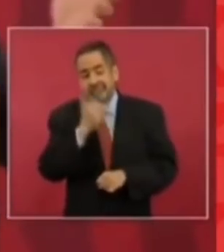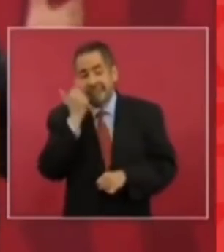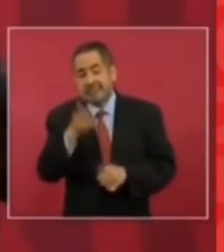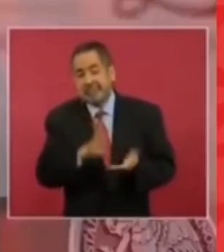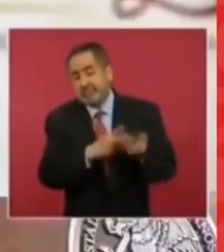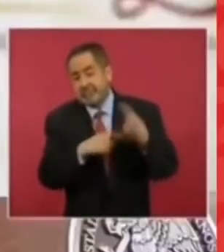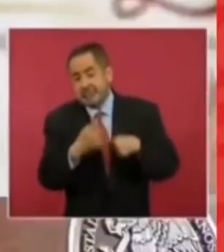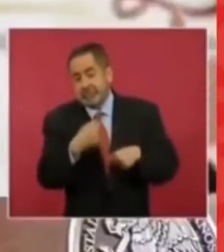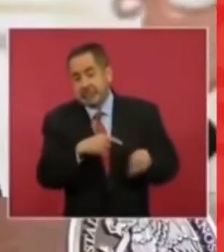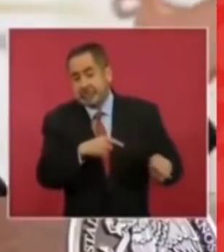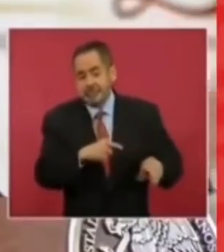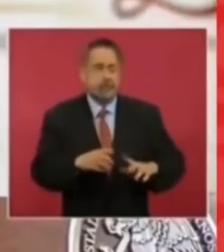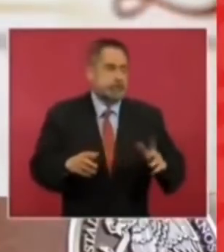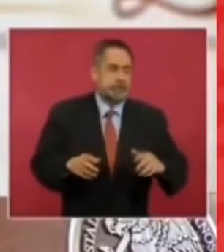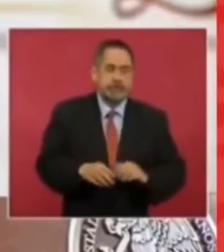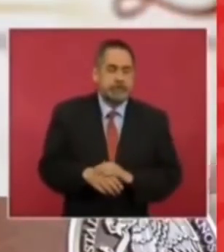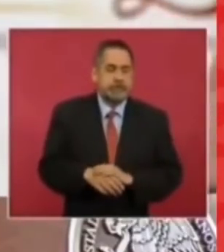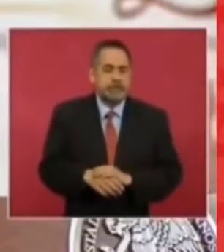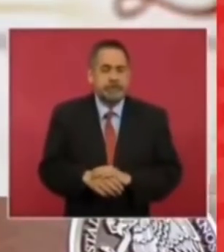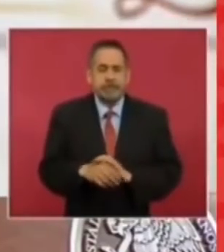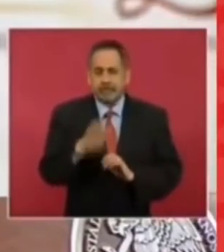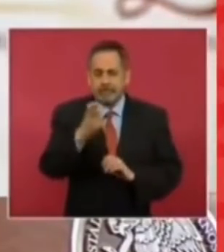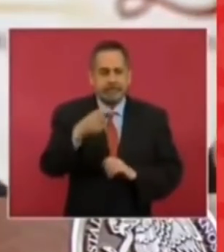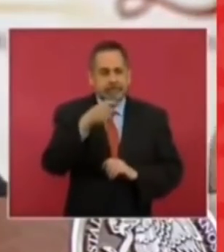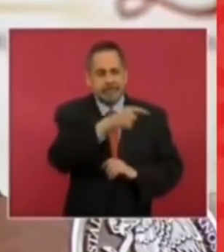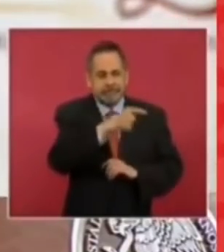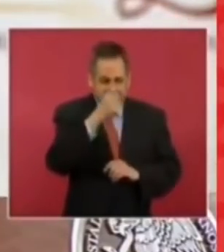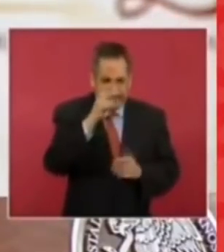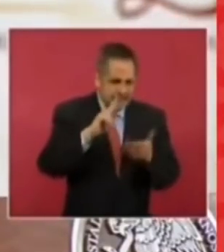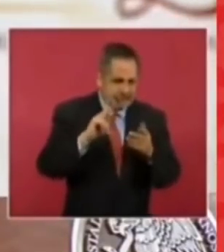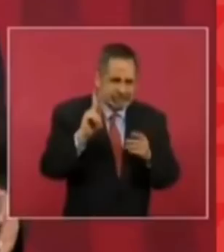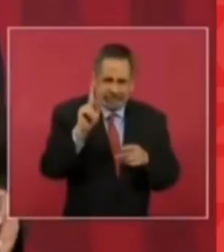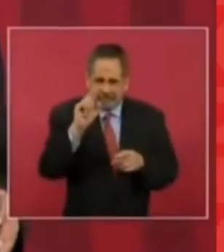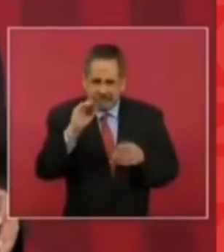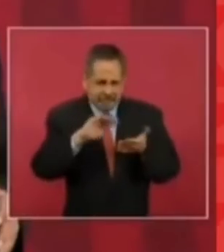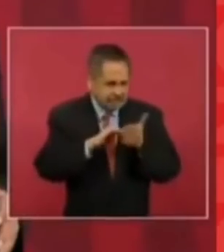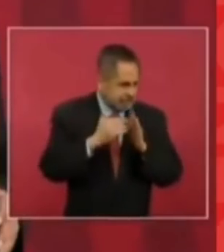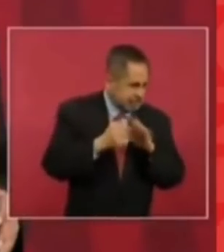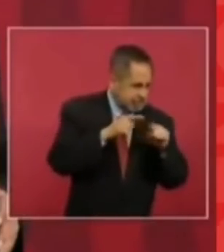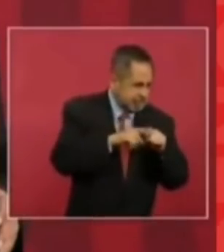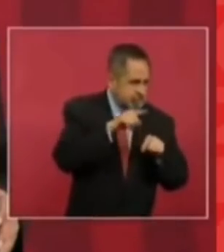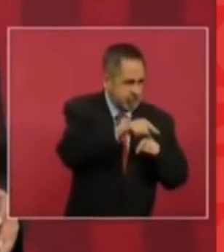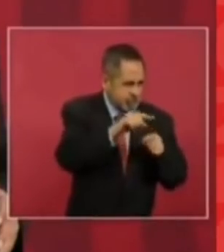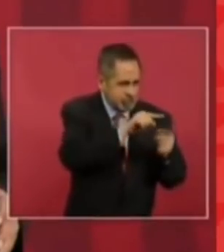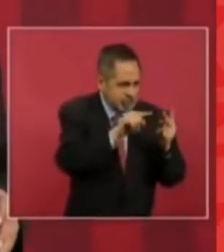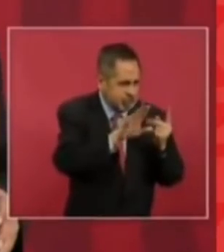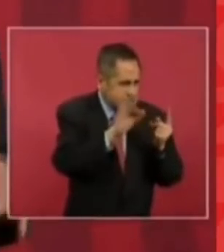Y por eso esa estrategia golpista,